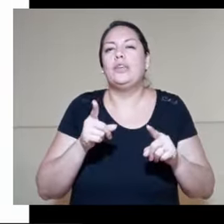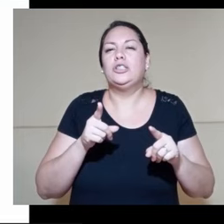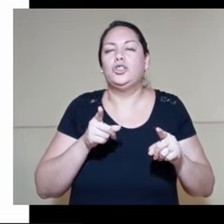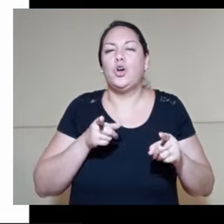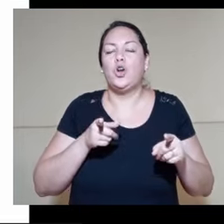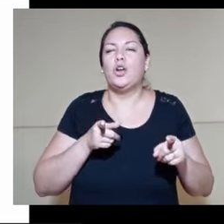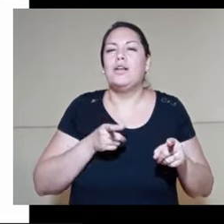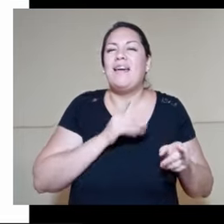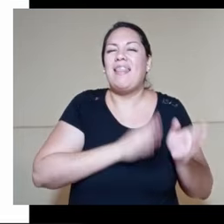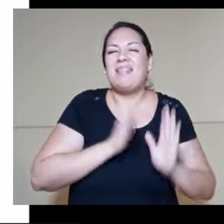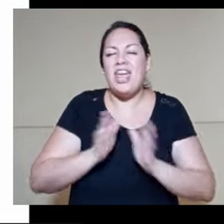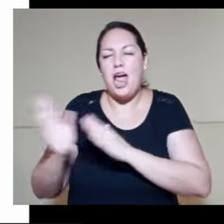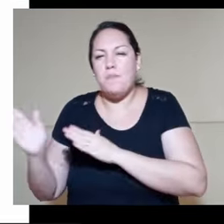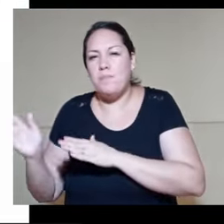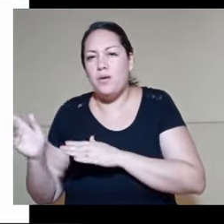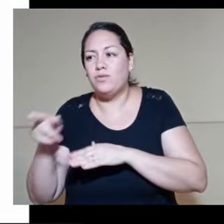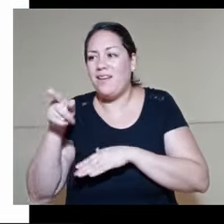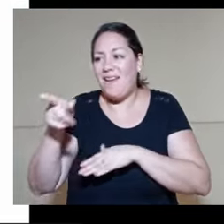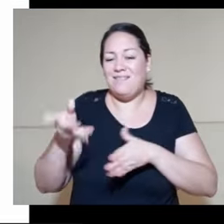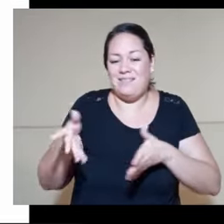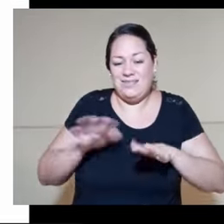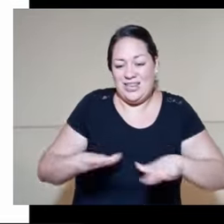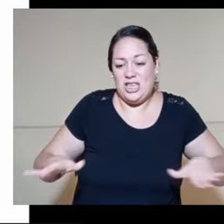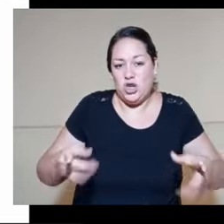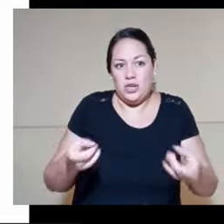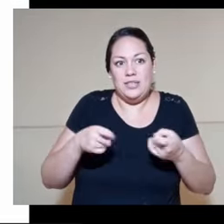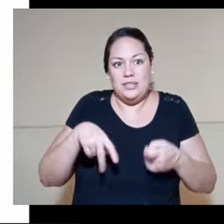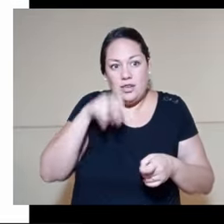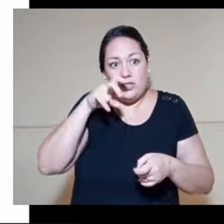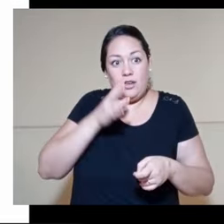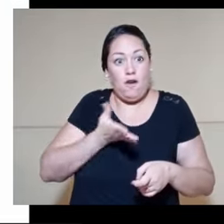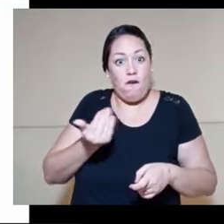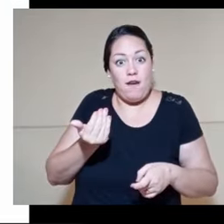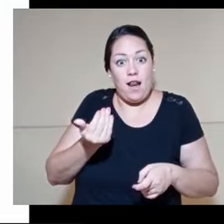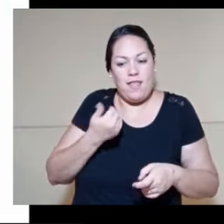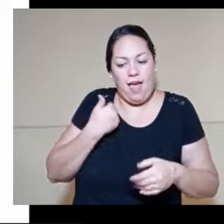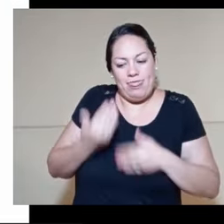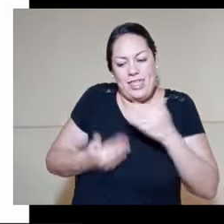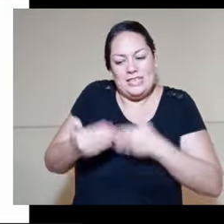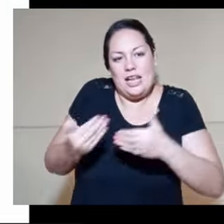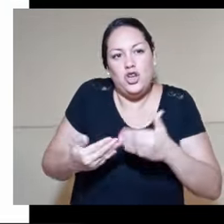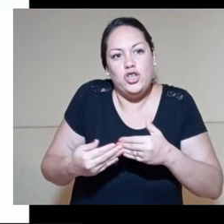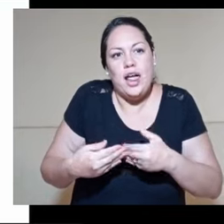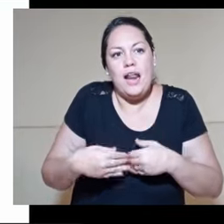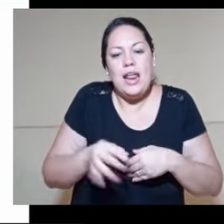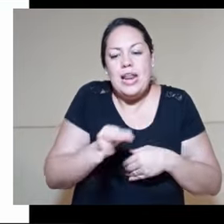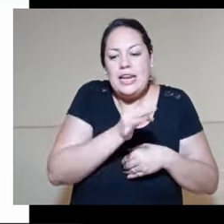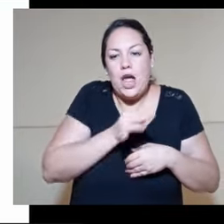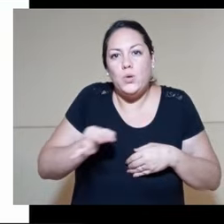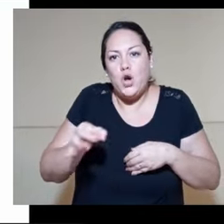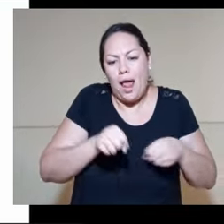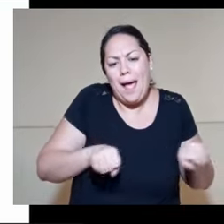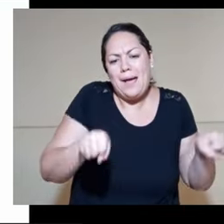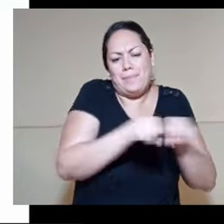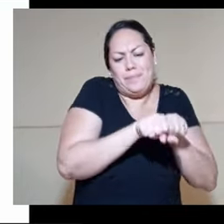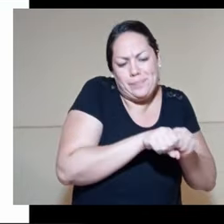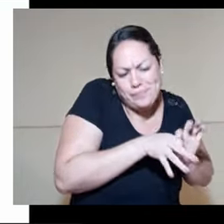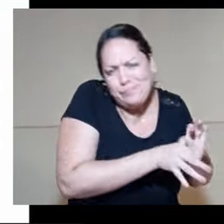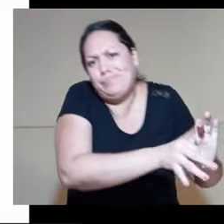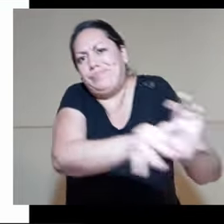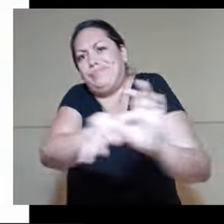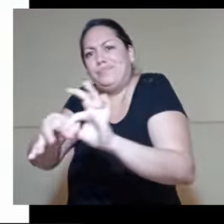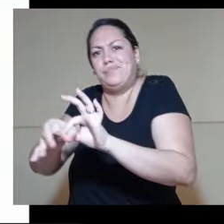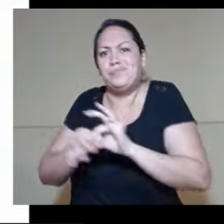el kinesiólogo, con el profesor terapeuta, porque necesita empezar a desarrollar y armar